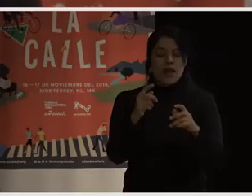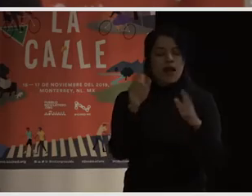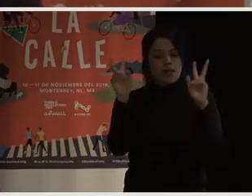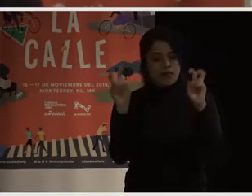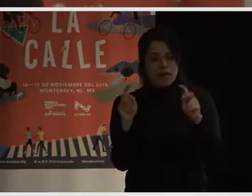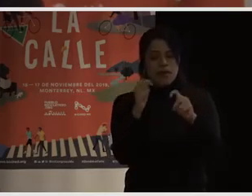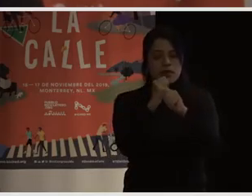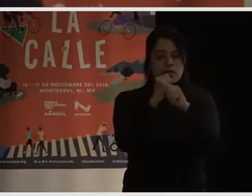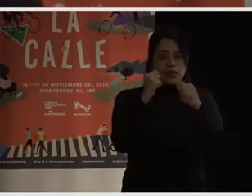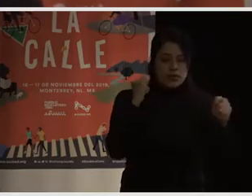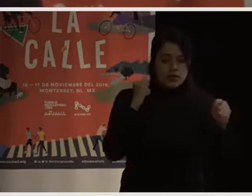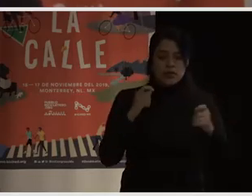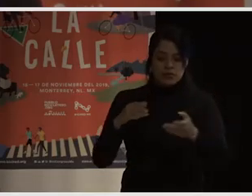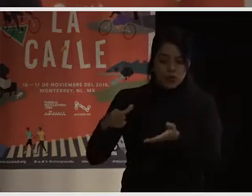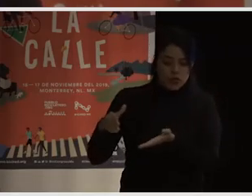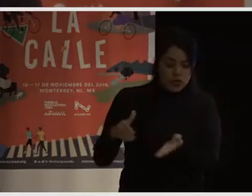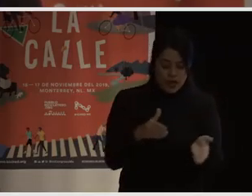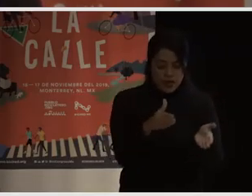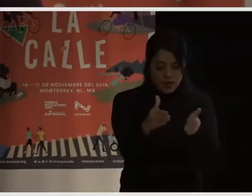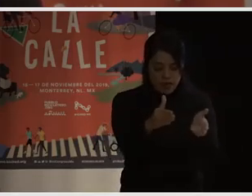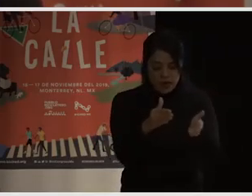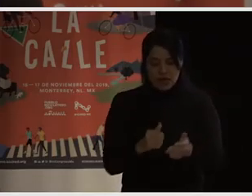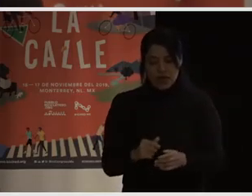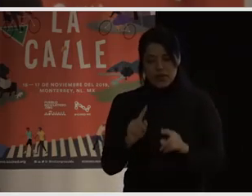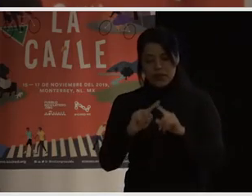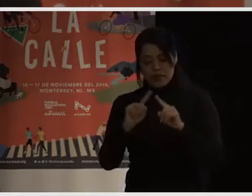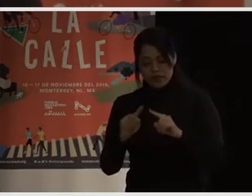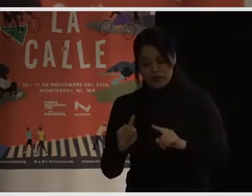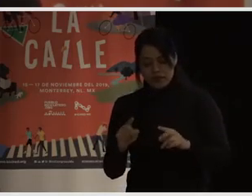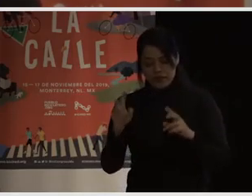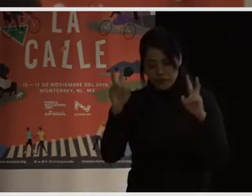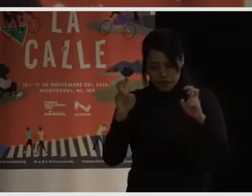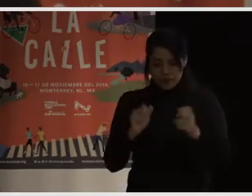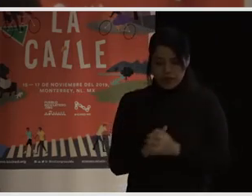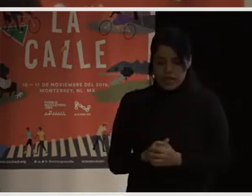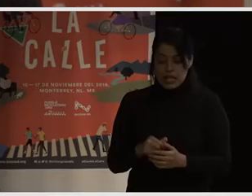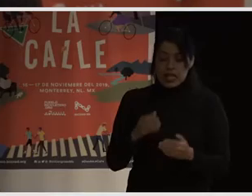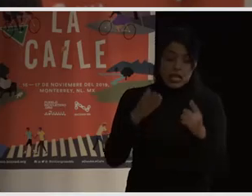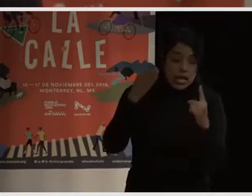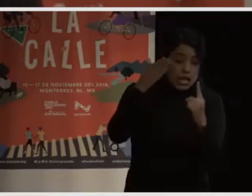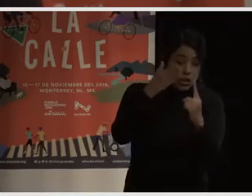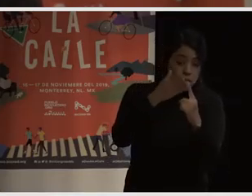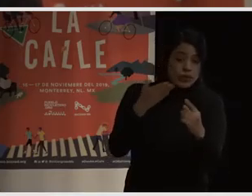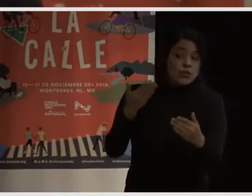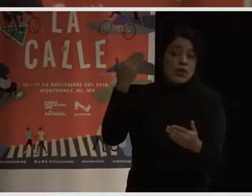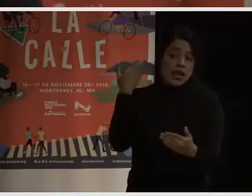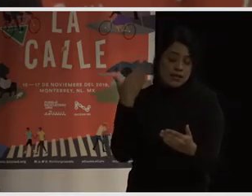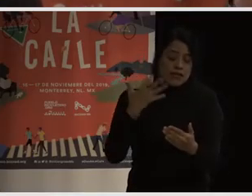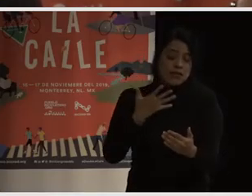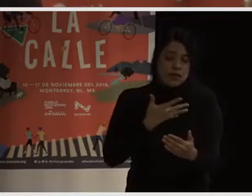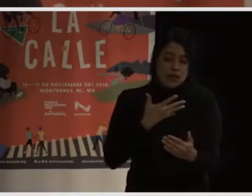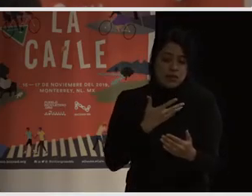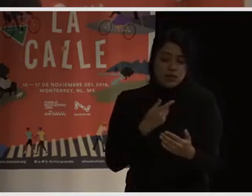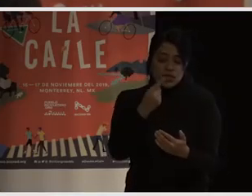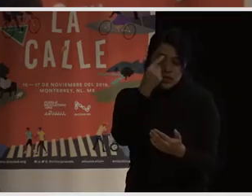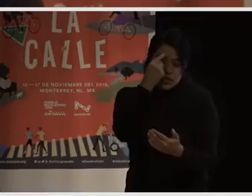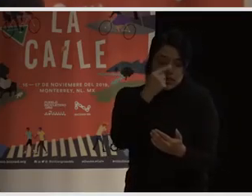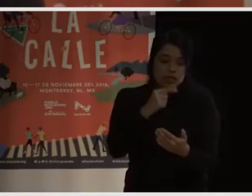temas etcétera no entonces es el reto que teníamos nosotros en ese momento era que se creyera que